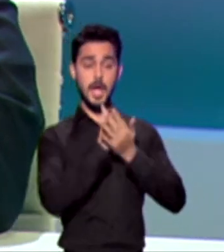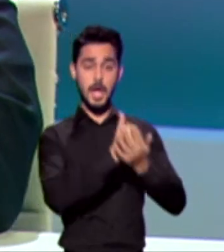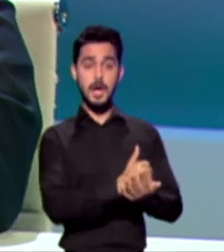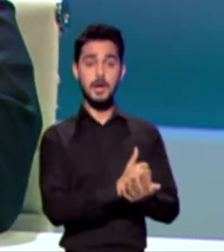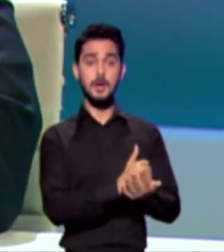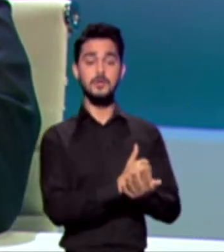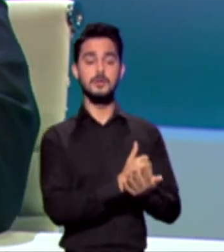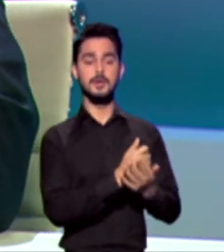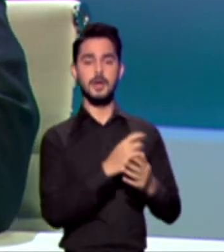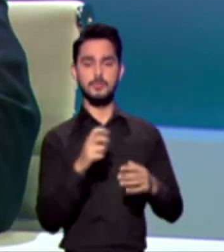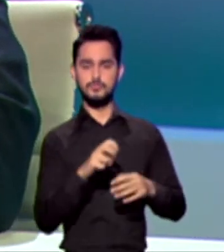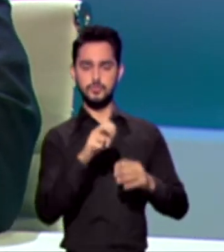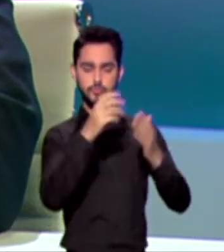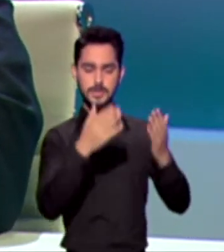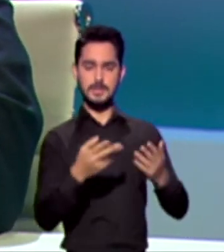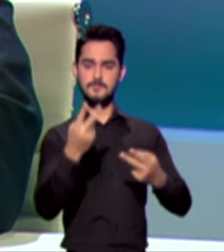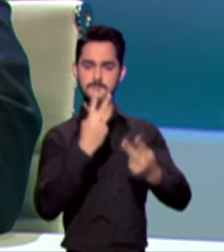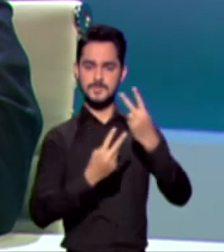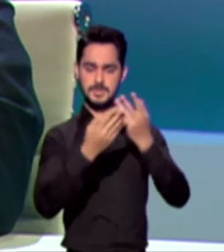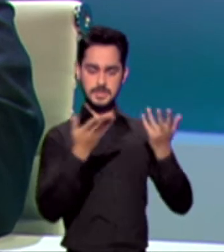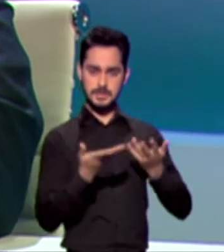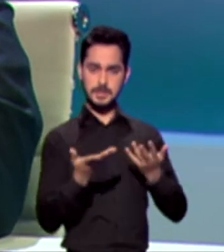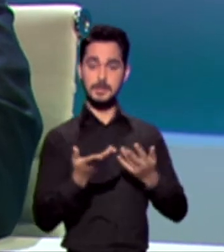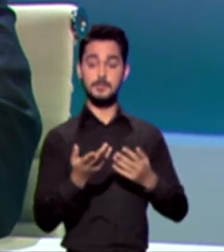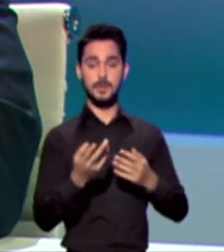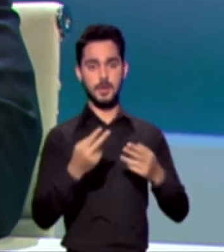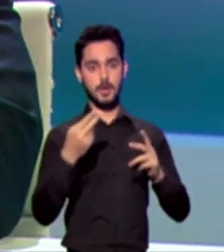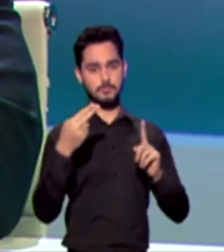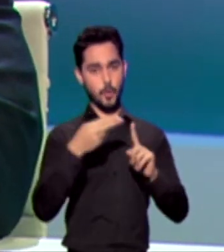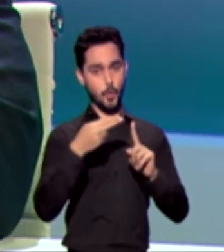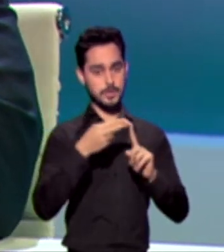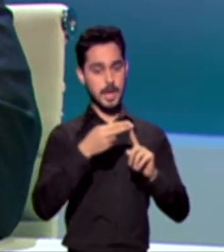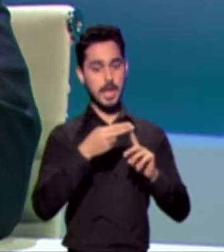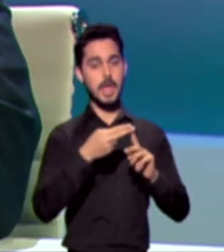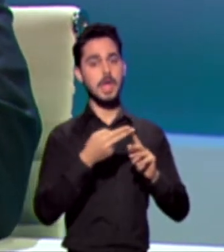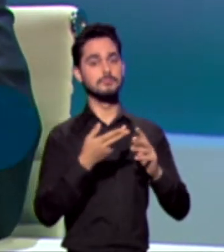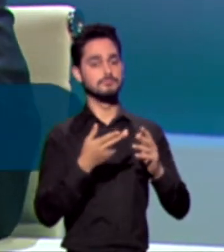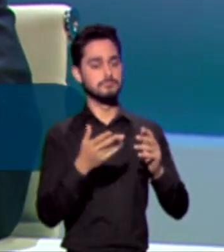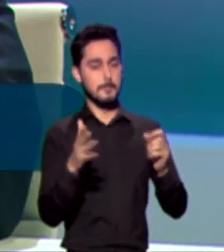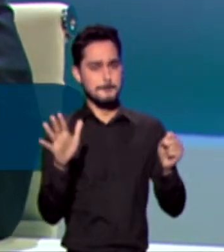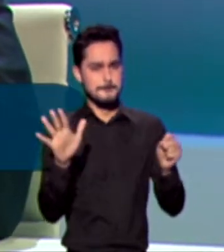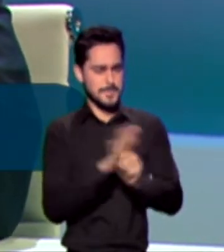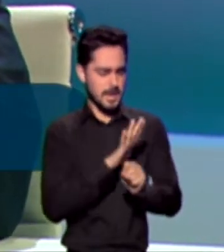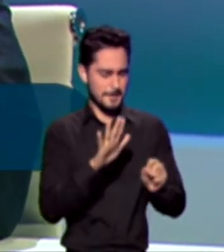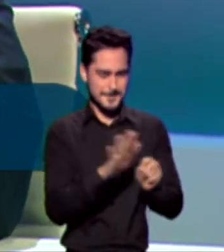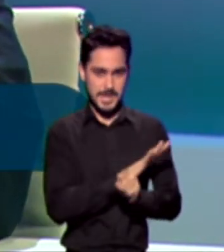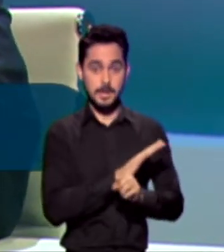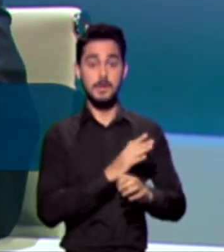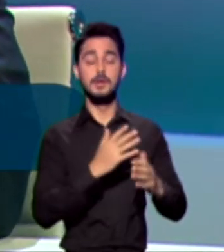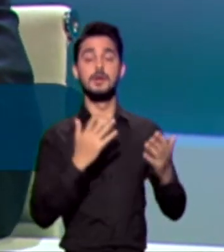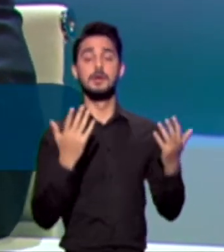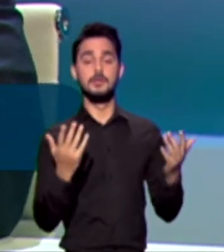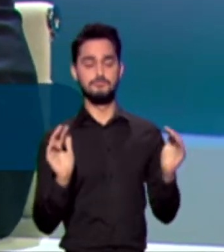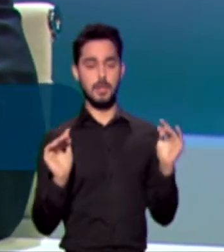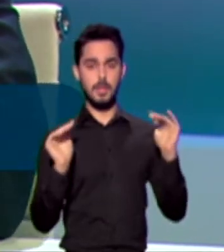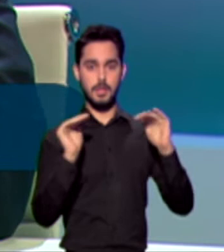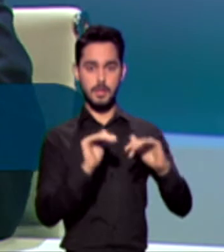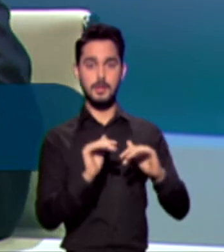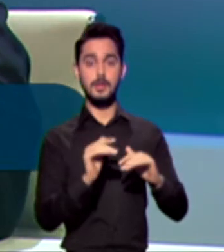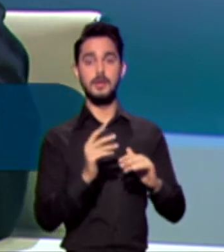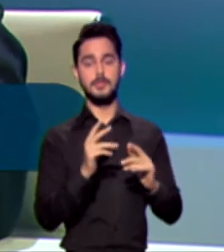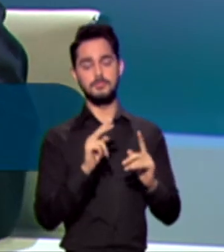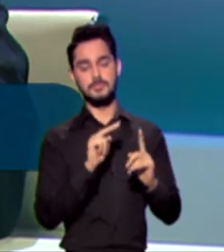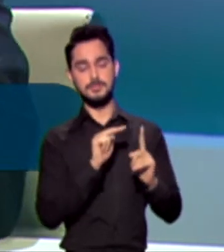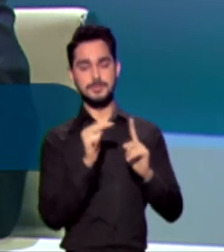región turística de nuestra zona, porque se llenan nuestros hoteles. Desde el punto de vista deportivo, excelente en su ejecución, y desde el punto de